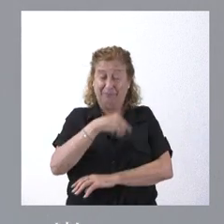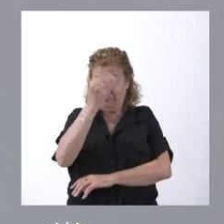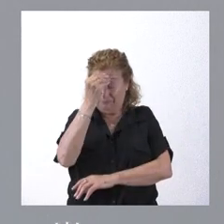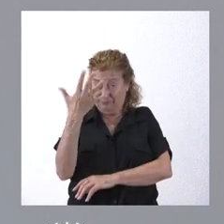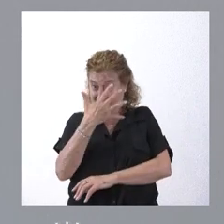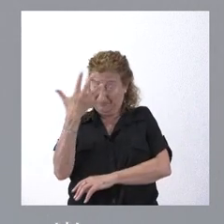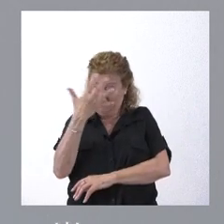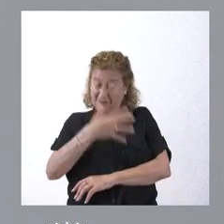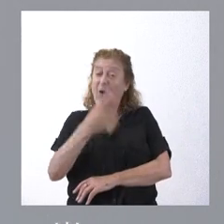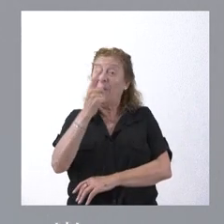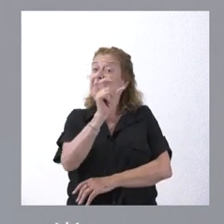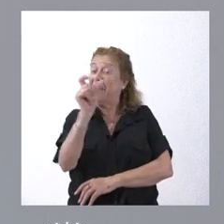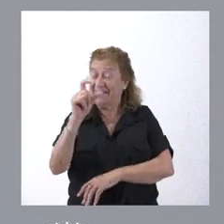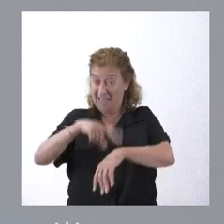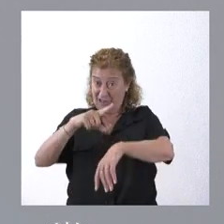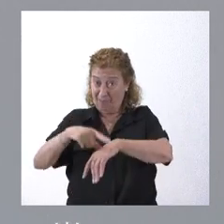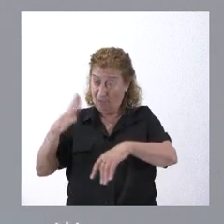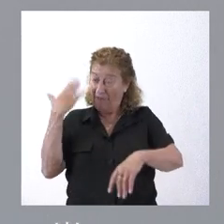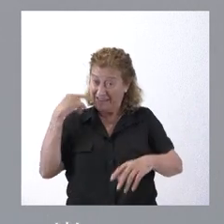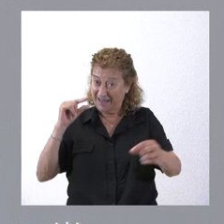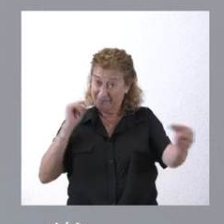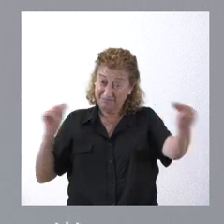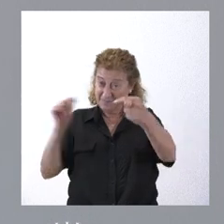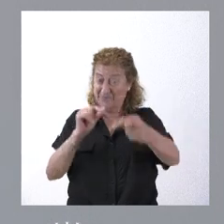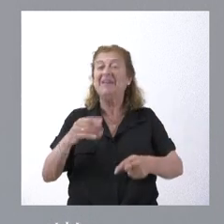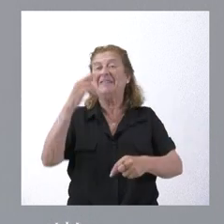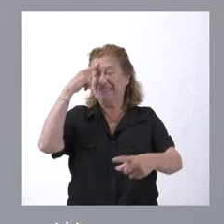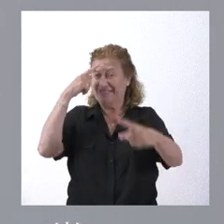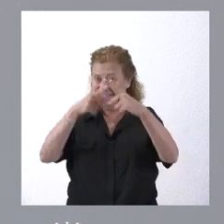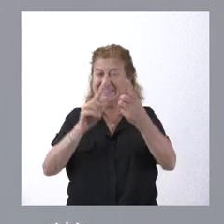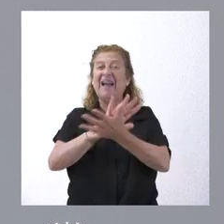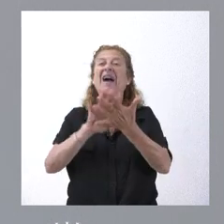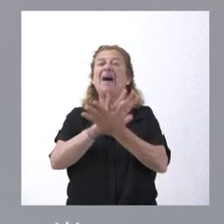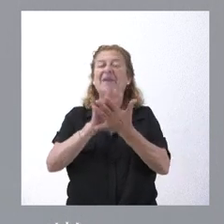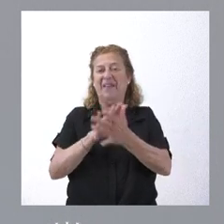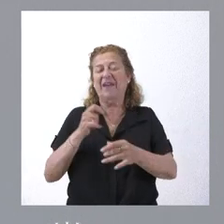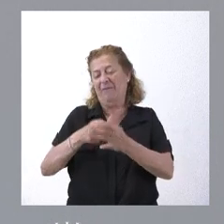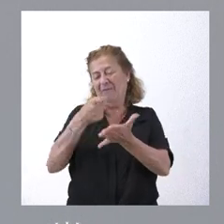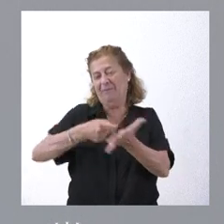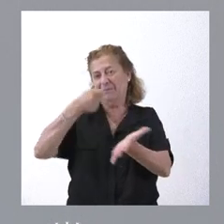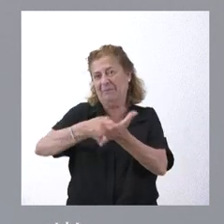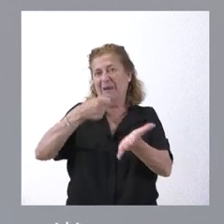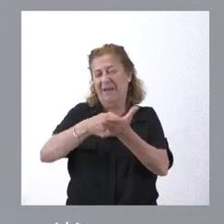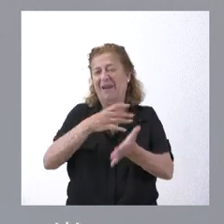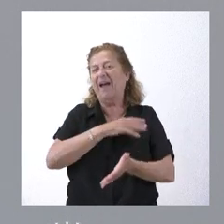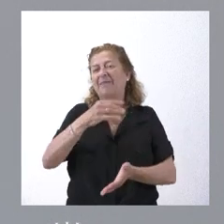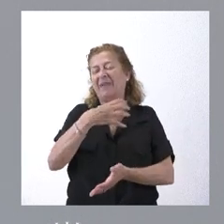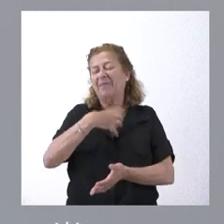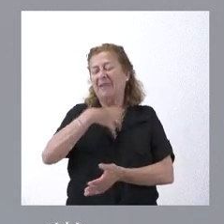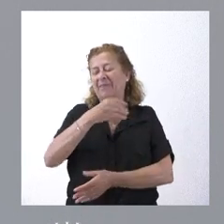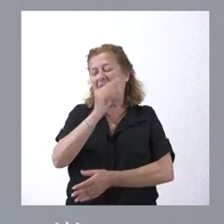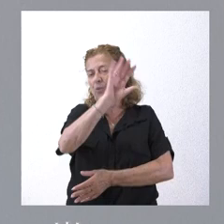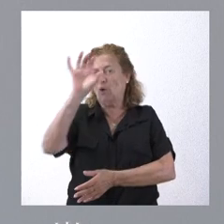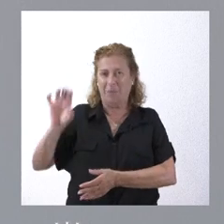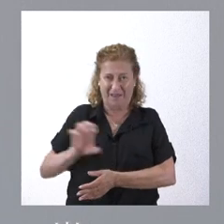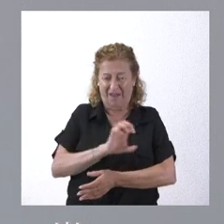parte de ese tiempo de la reunión se haya dedicado a hablar de la financiación autonómica y entonces estaríamos viendo